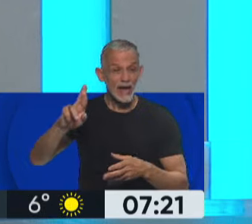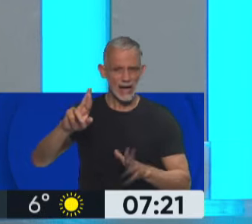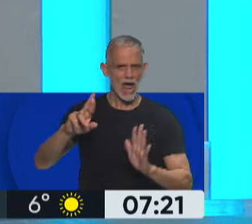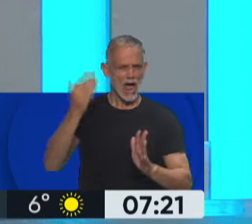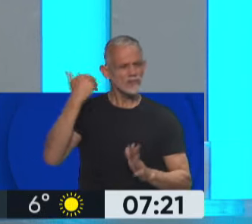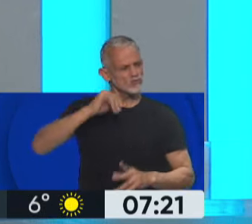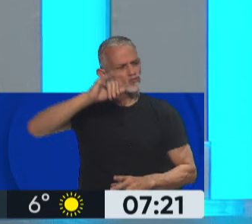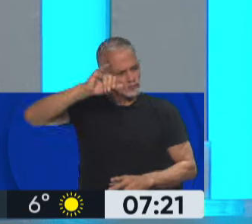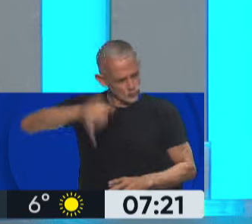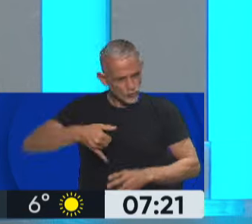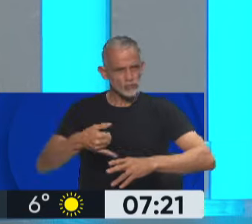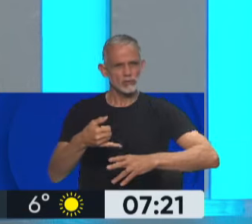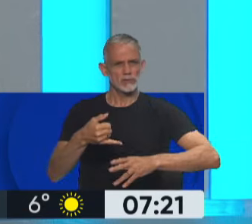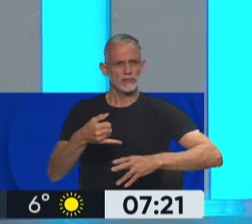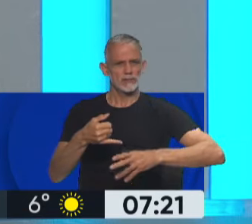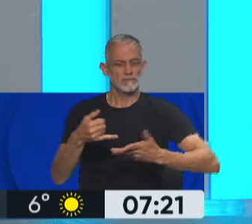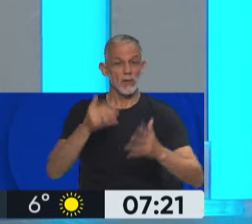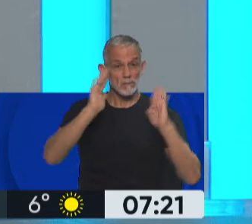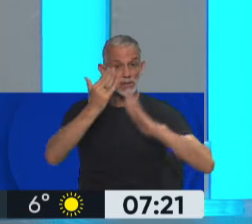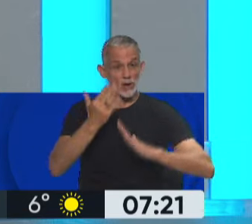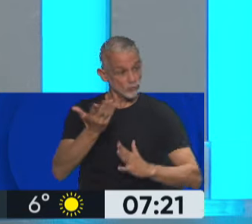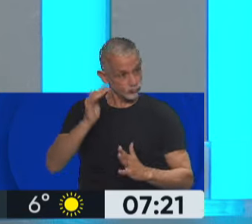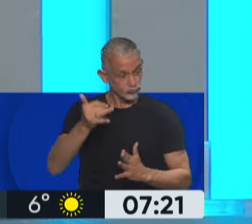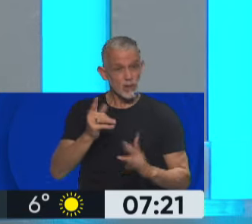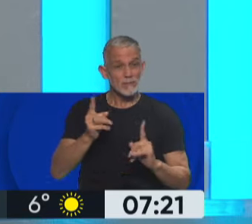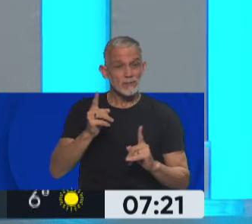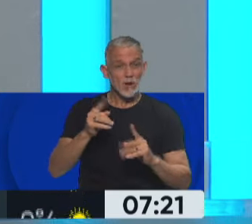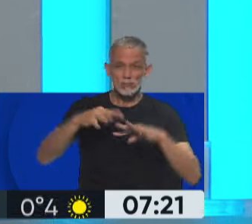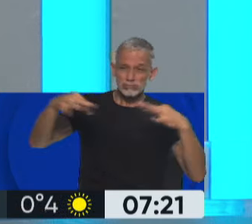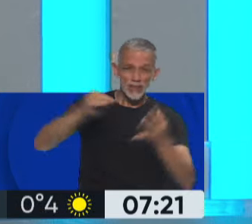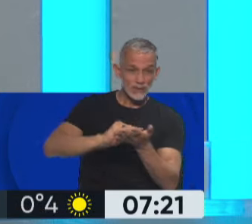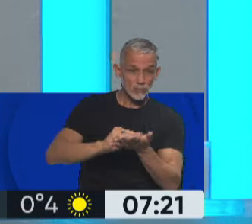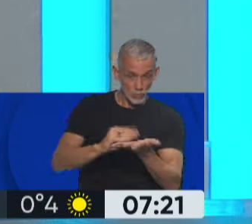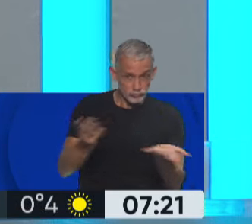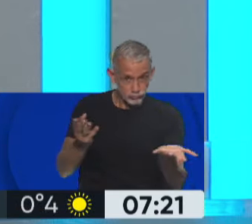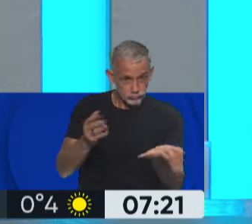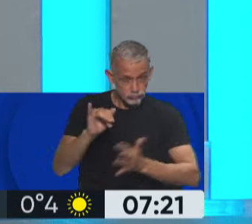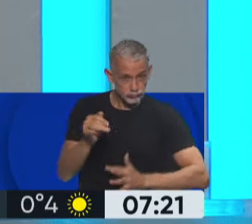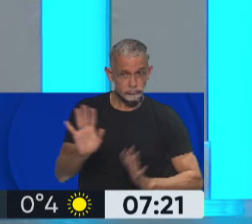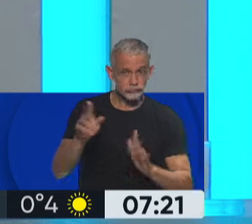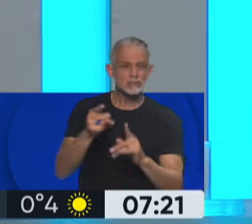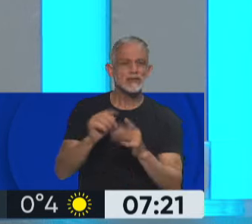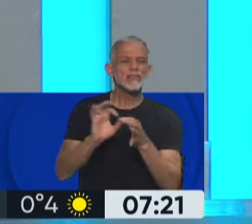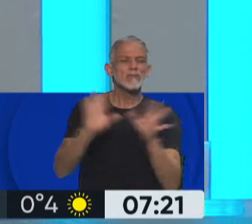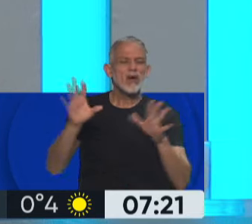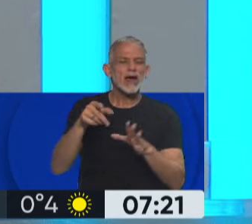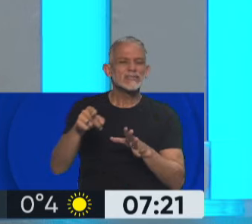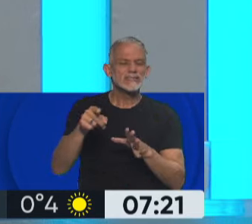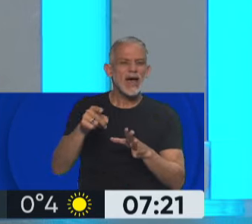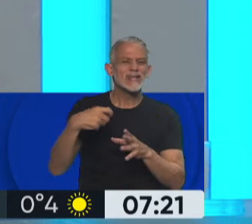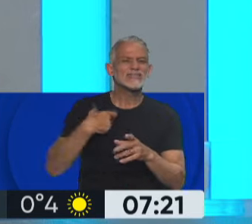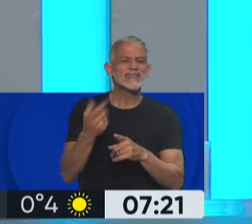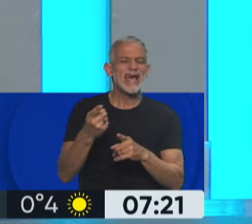que eh declaró Javier Miley en el propio Recinto de la cámara de diputados Respecto a democratizar los